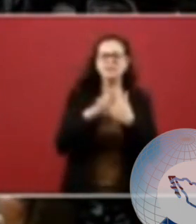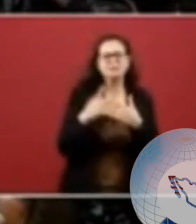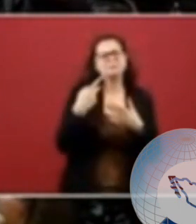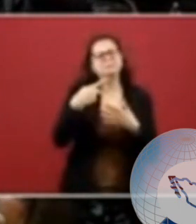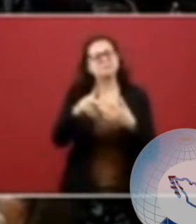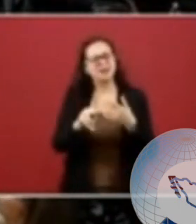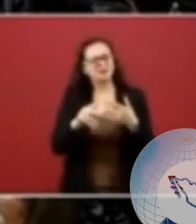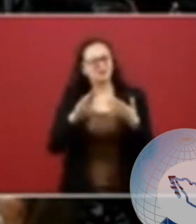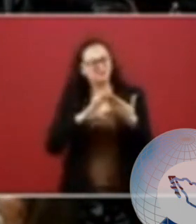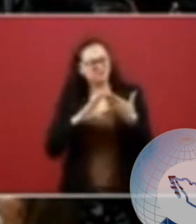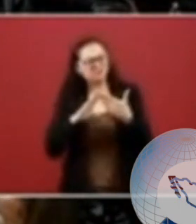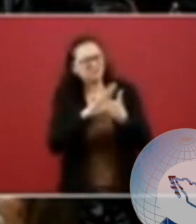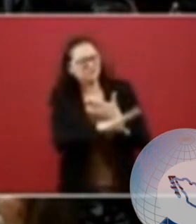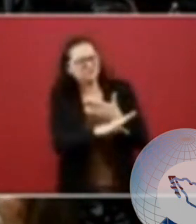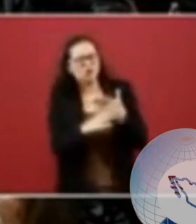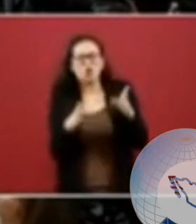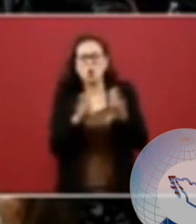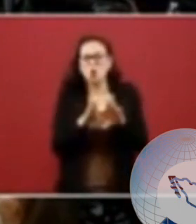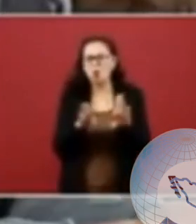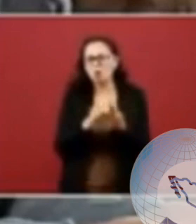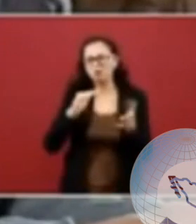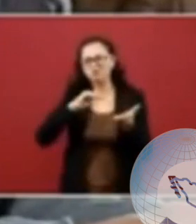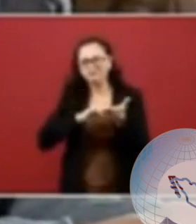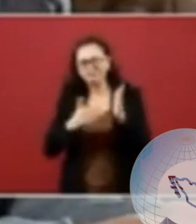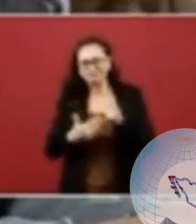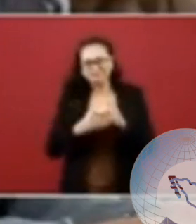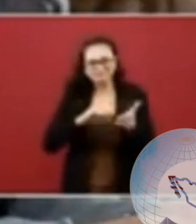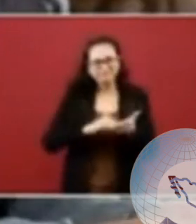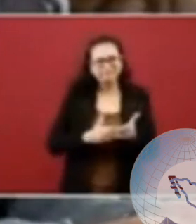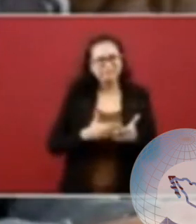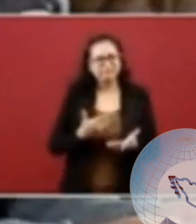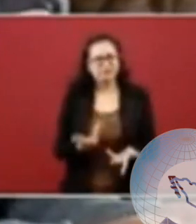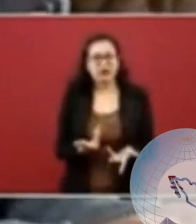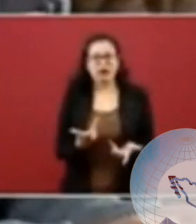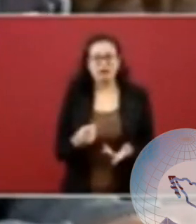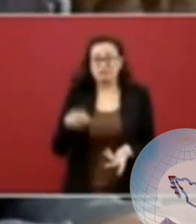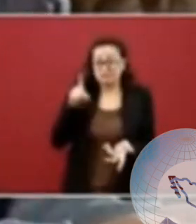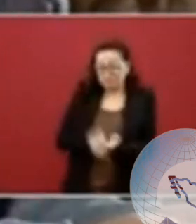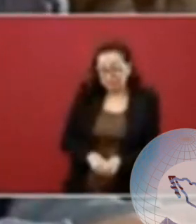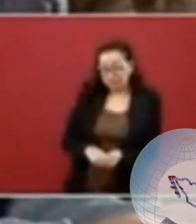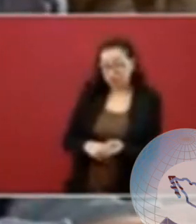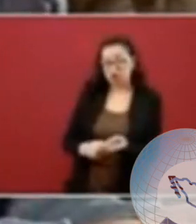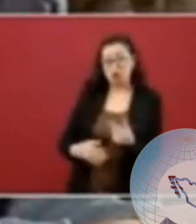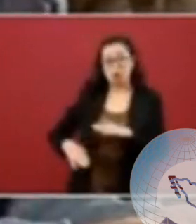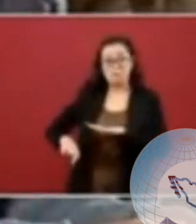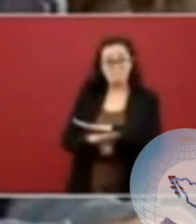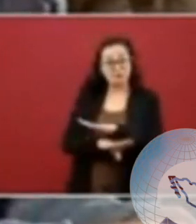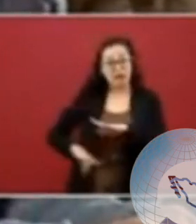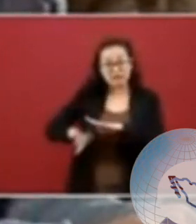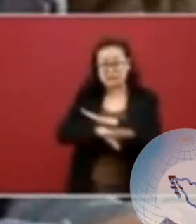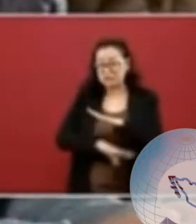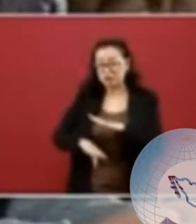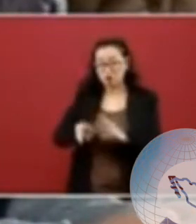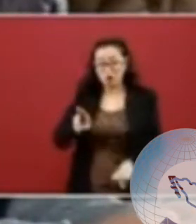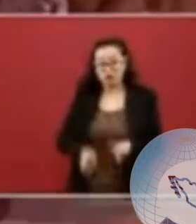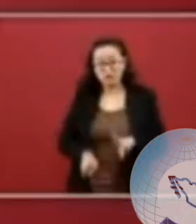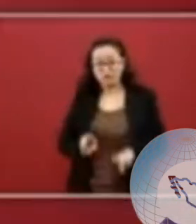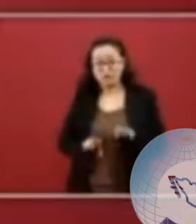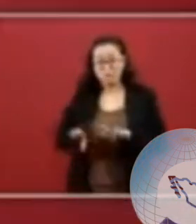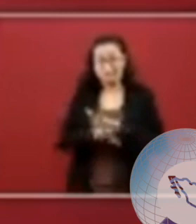estrategia para acabar con la corrupción, porque hay desde los niveles más bajos, y lo hemos estado analizando en las últimas